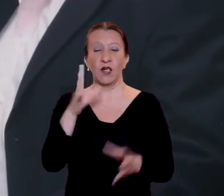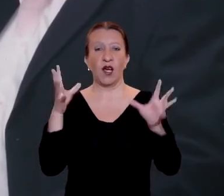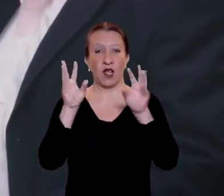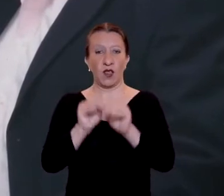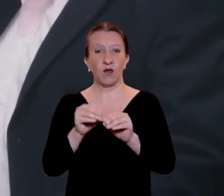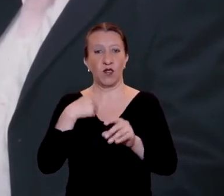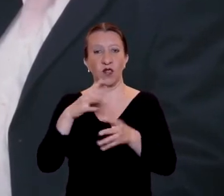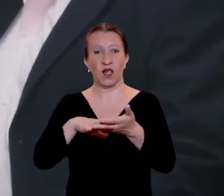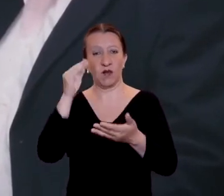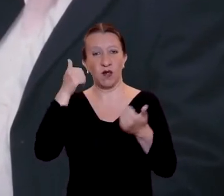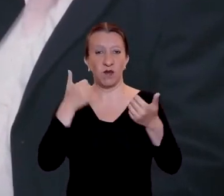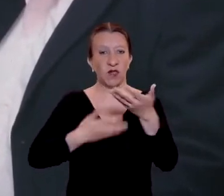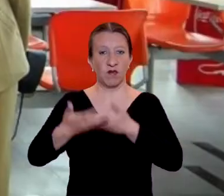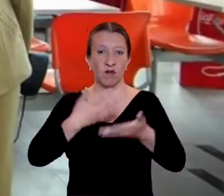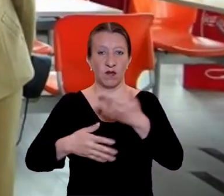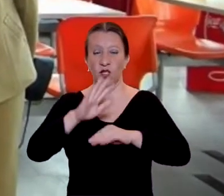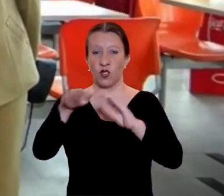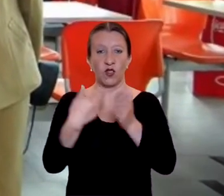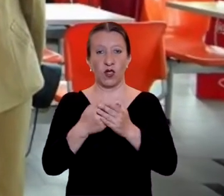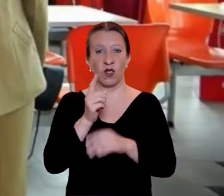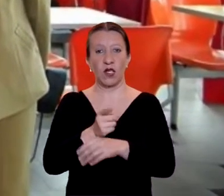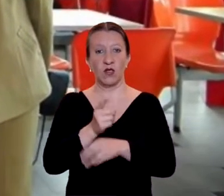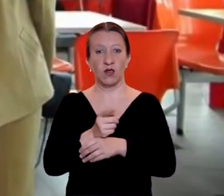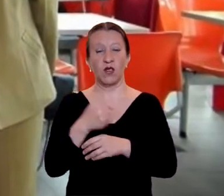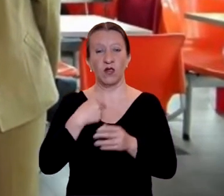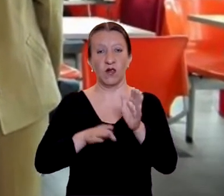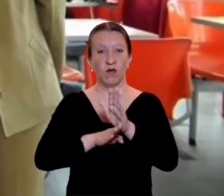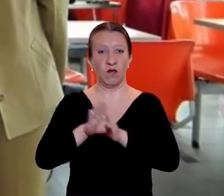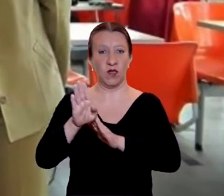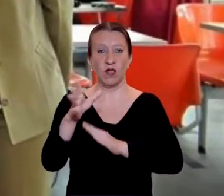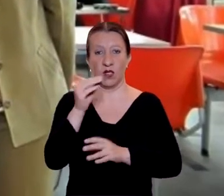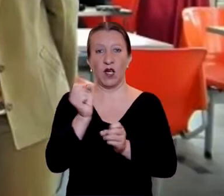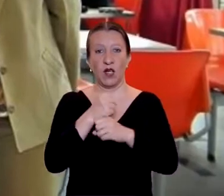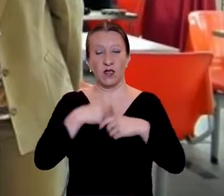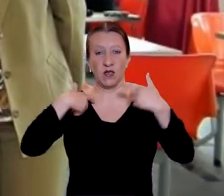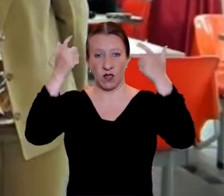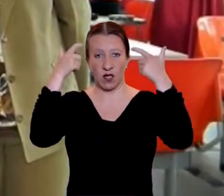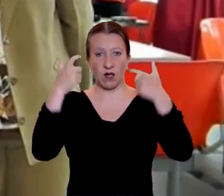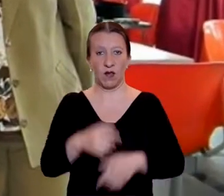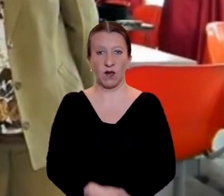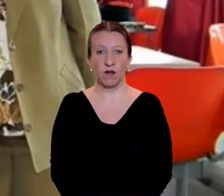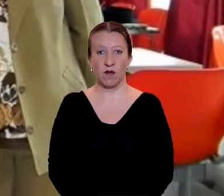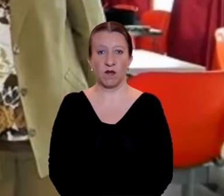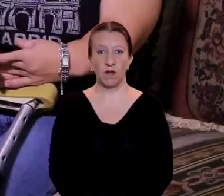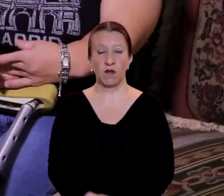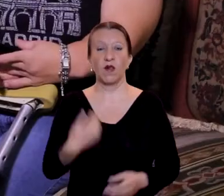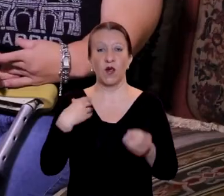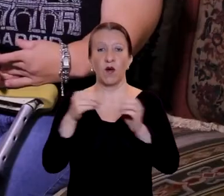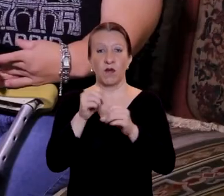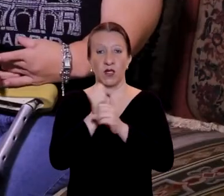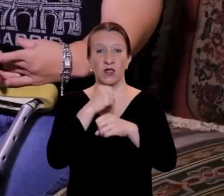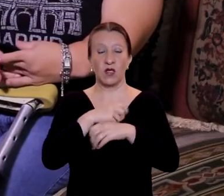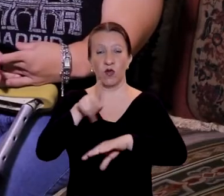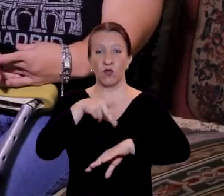adapté bastante a eso y creo que con todo y eso yo logré salir adelante y me logré graduar. Lo que más me gusta